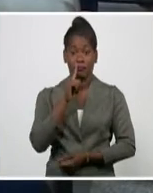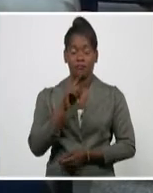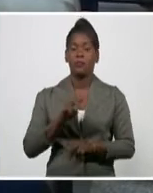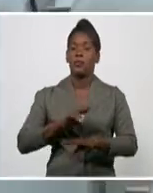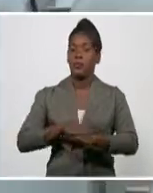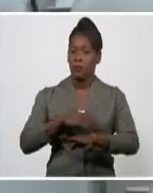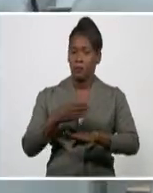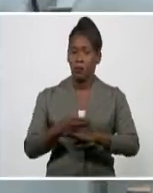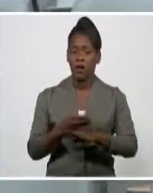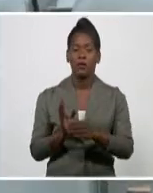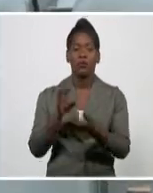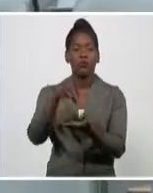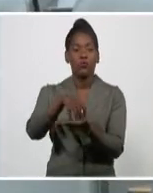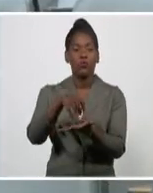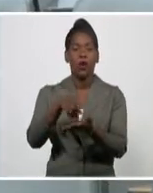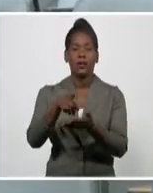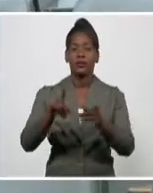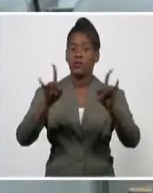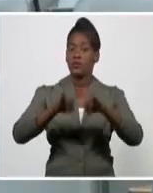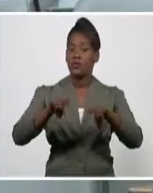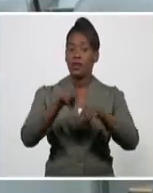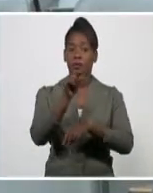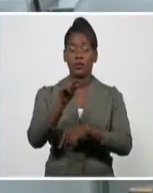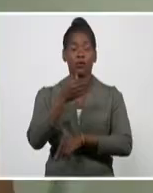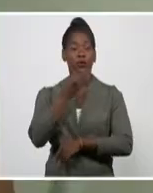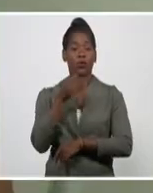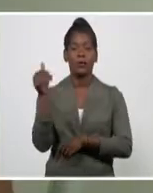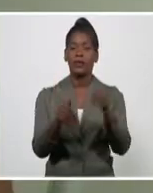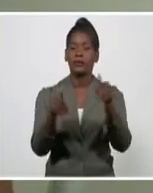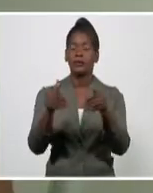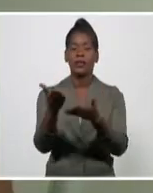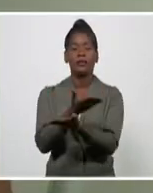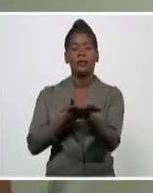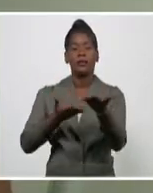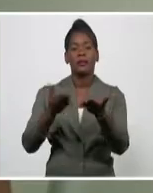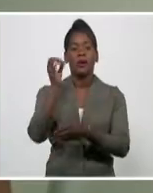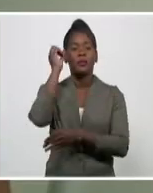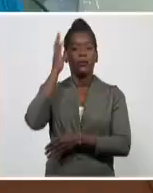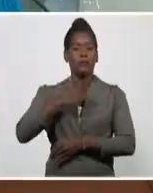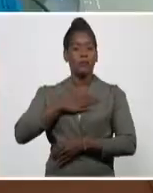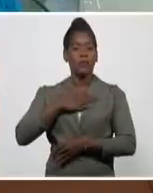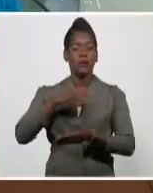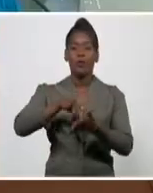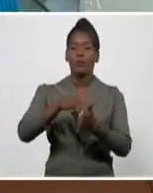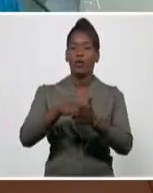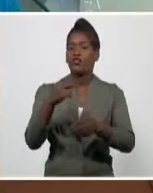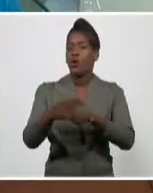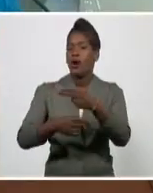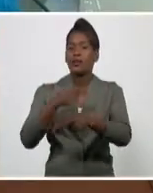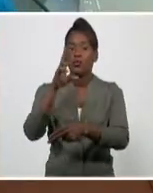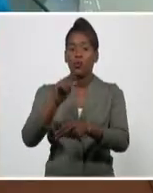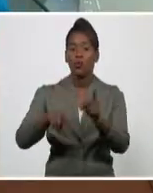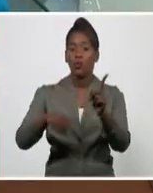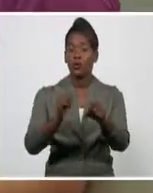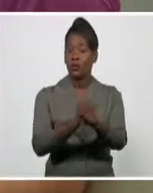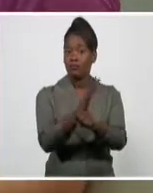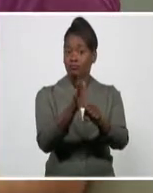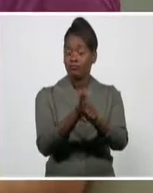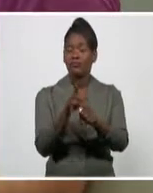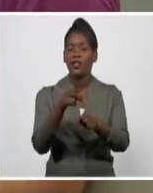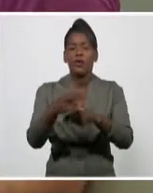de la Universidad de Holguín, quienes expusieron parte de su labor durante todo el periodo de enfrentamiento a la COVID-19, desde